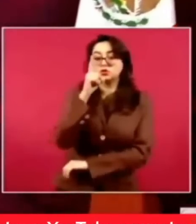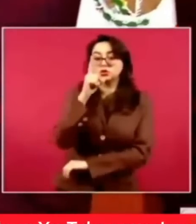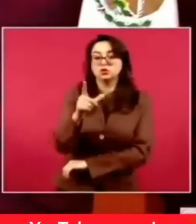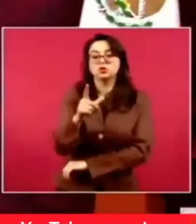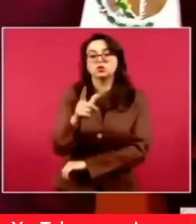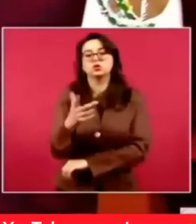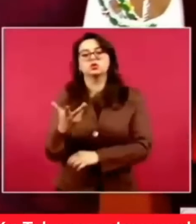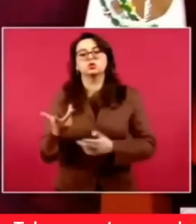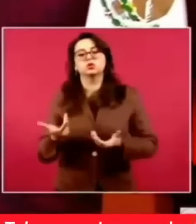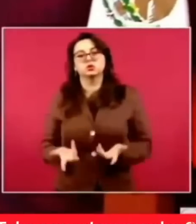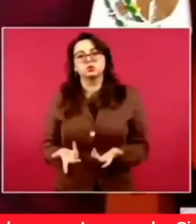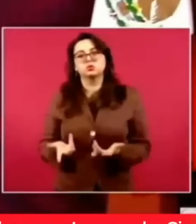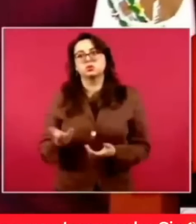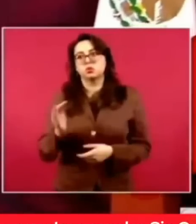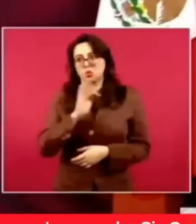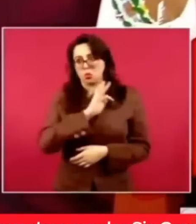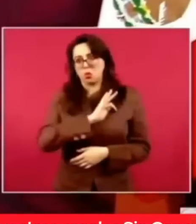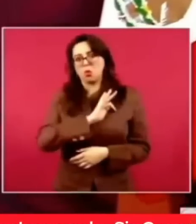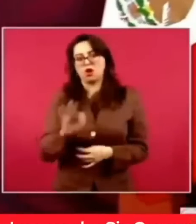promedio de vida útil